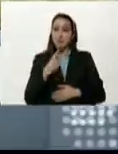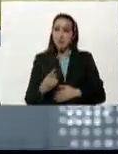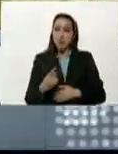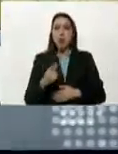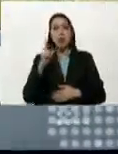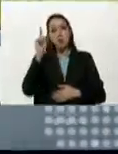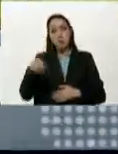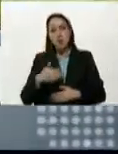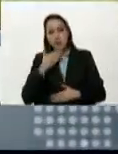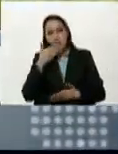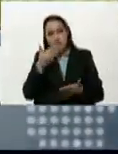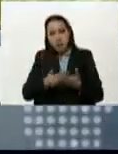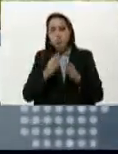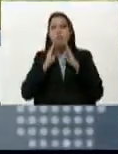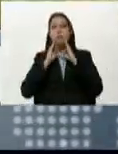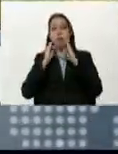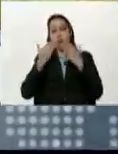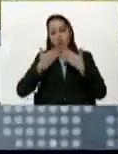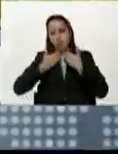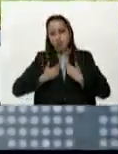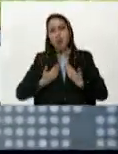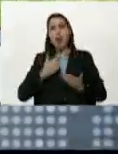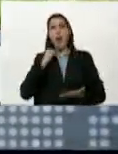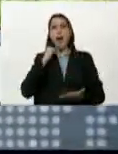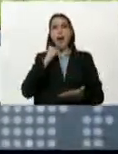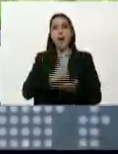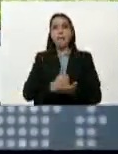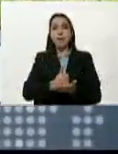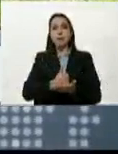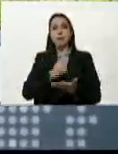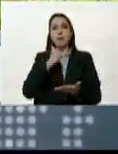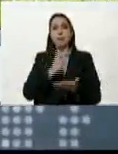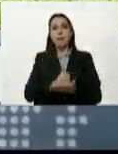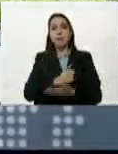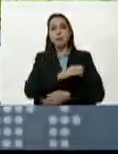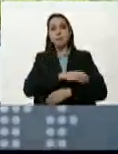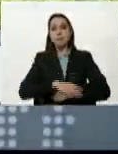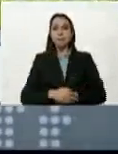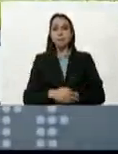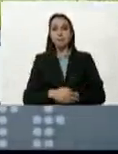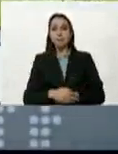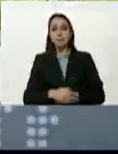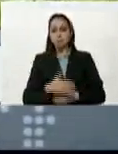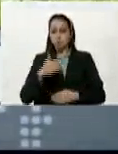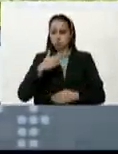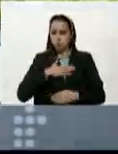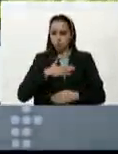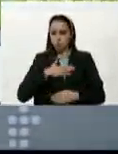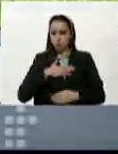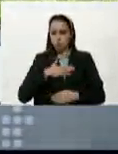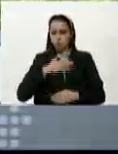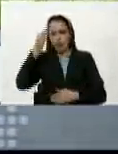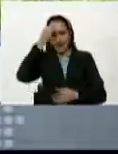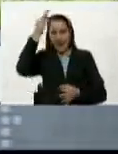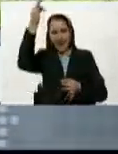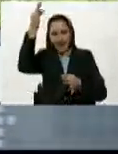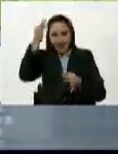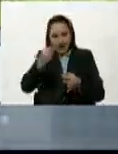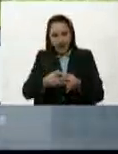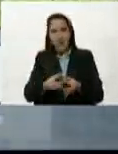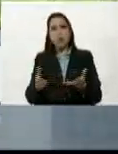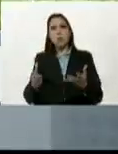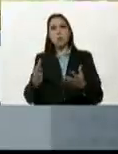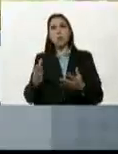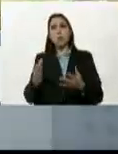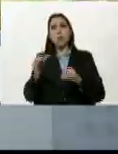carlos que gracias por sus bendiciones amén amén amén yo soy un gran devoto del santo